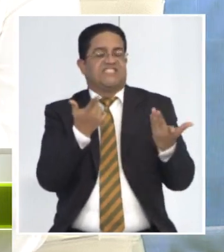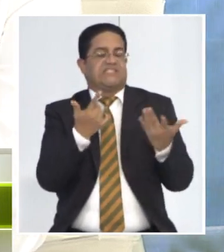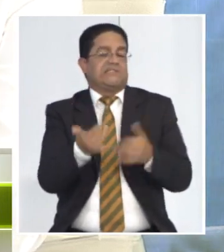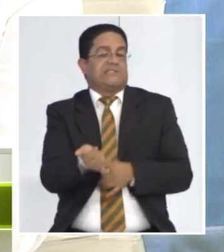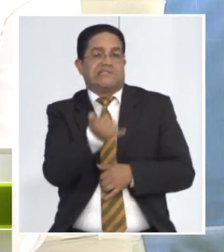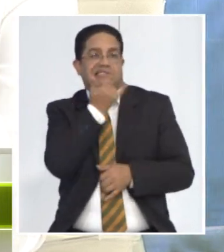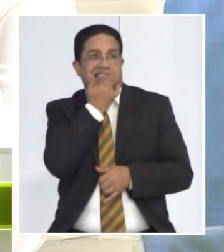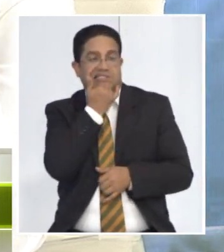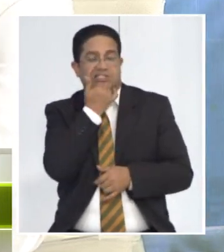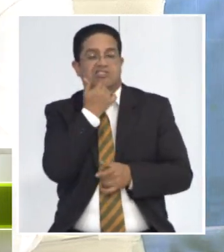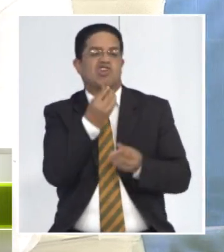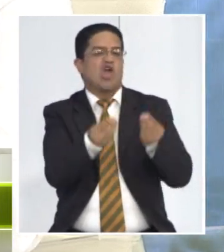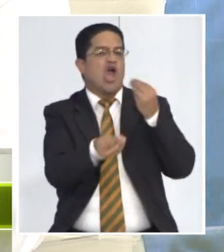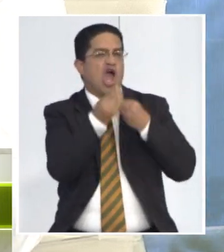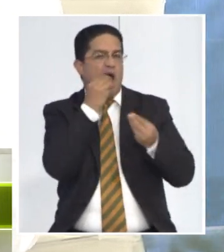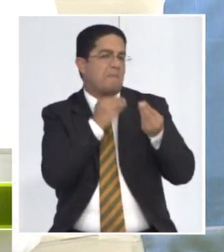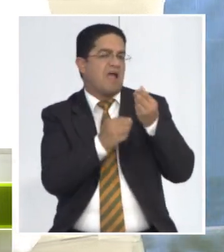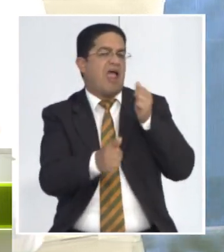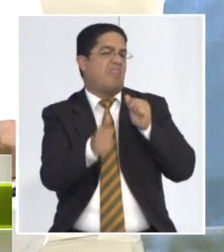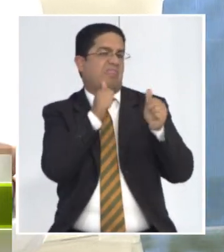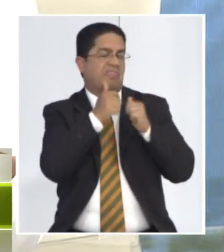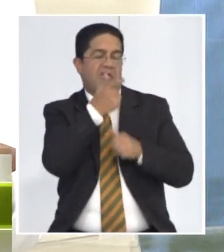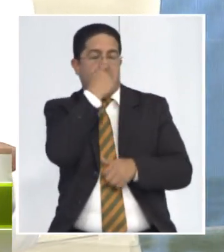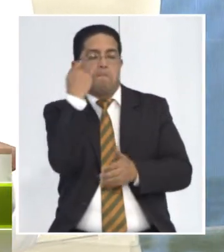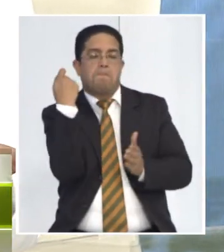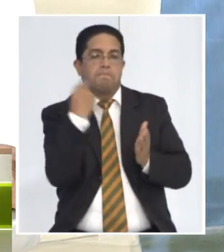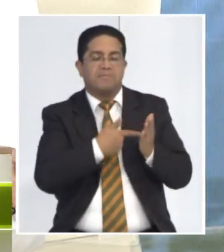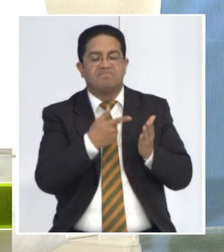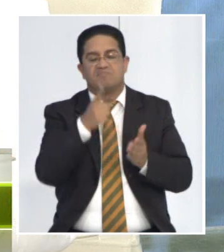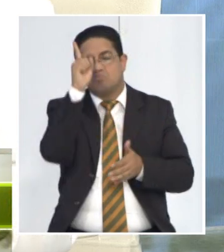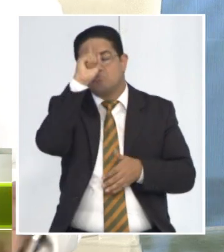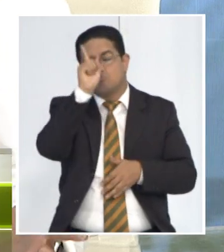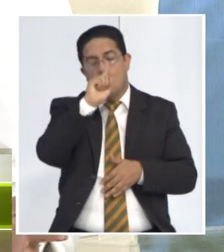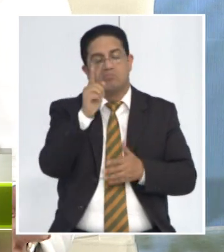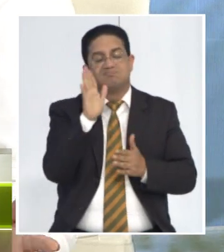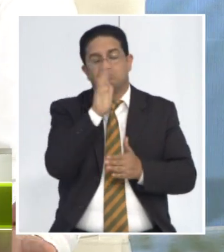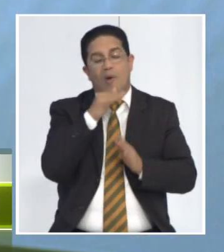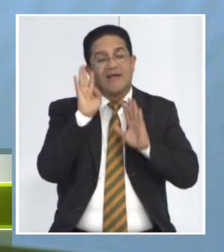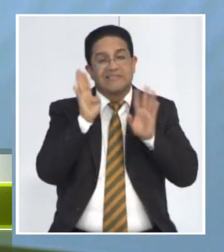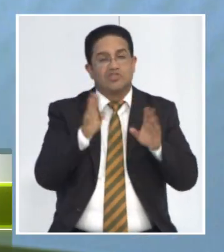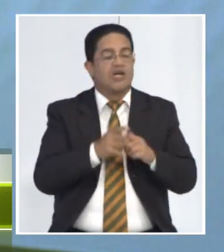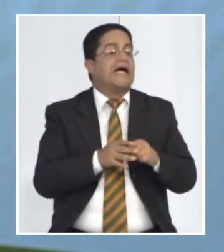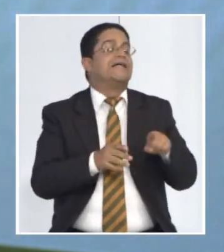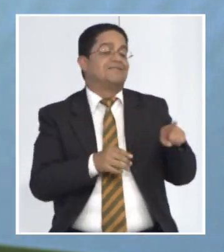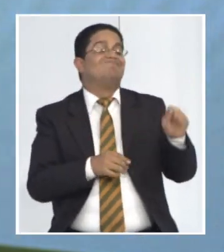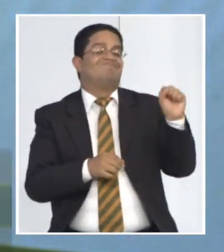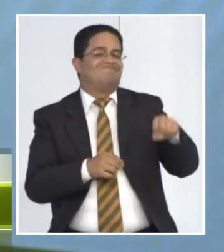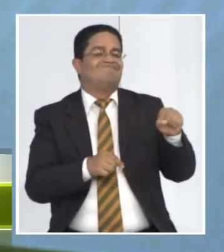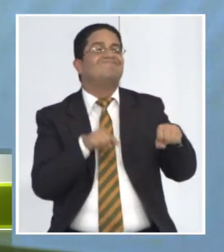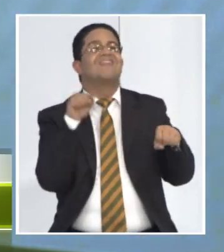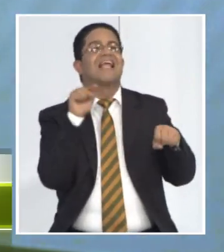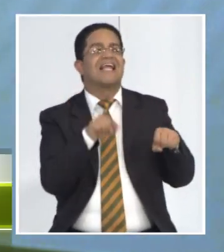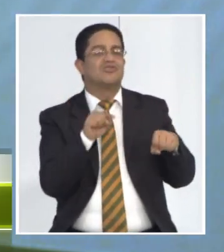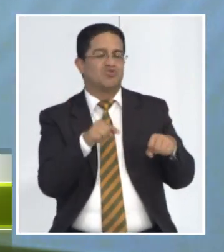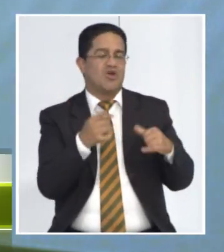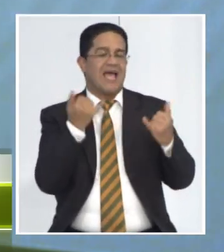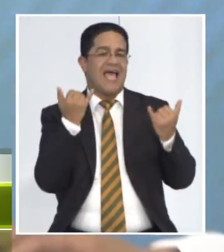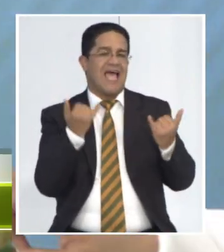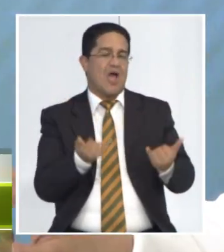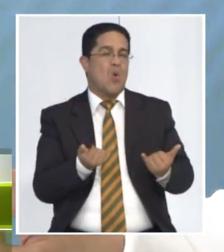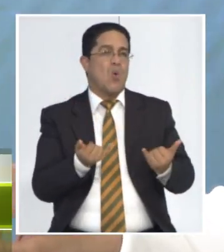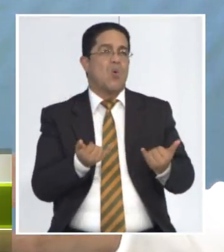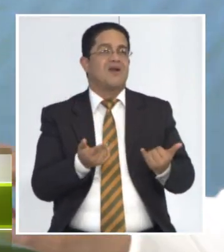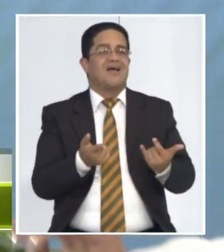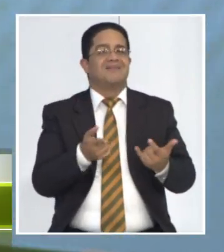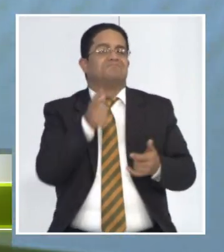consumo de alimentos o de bebidas que no están contribuyendo formalmente a esto. Como dices tú, uno de los elementos más preocupantes que tenemos hoy en la gastroenterología